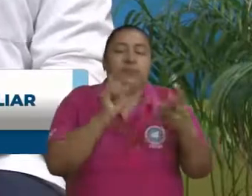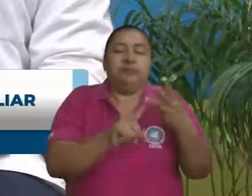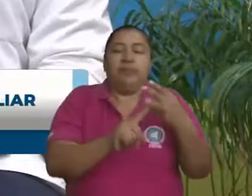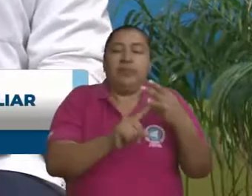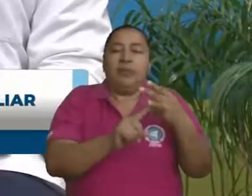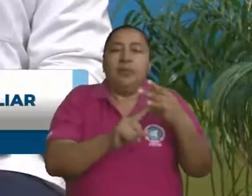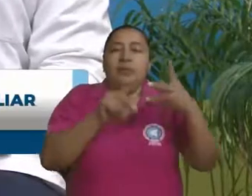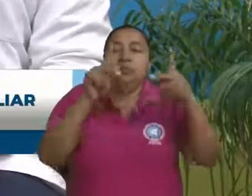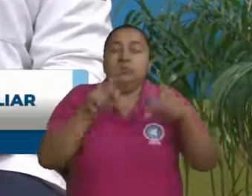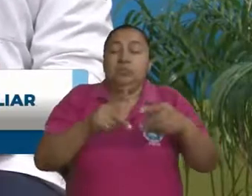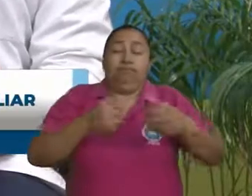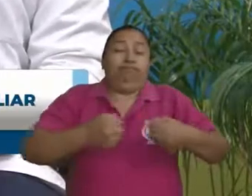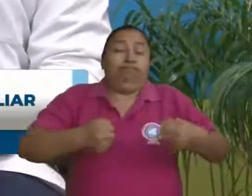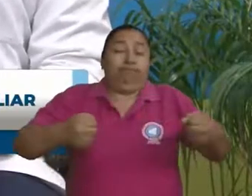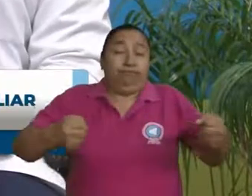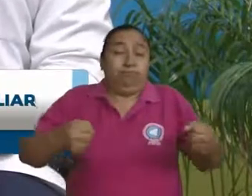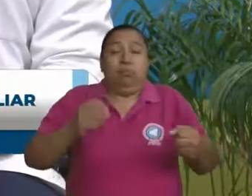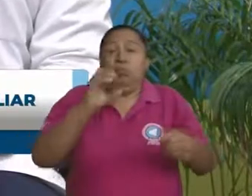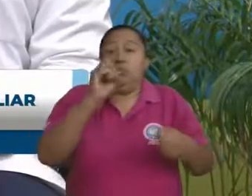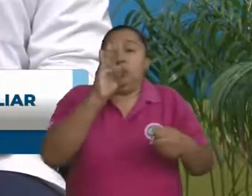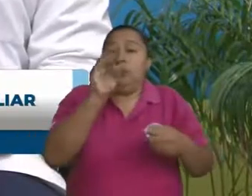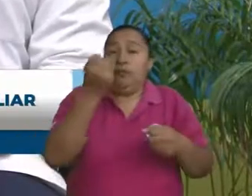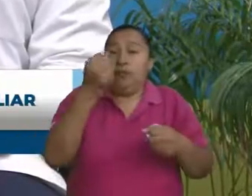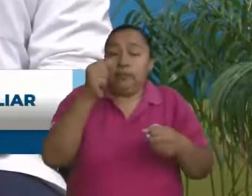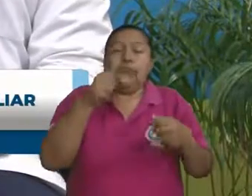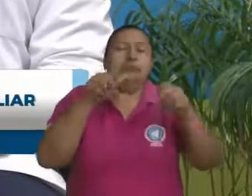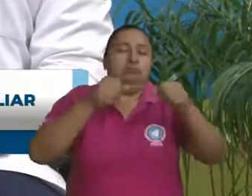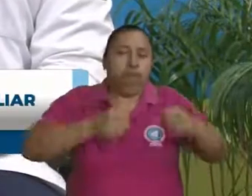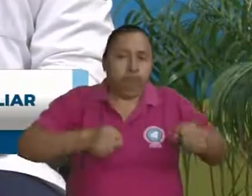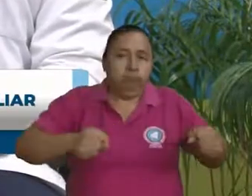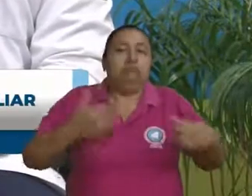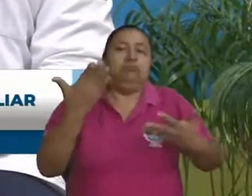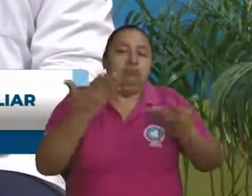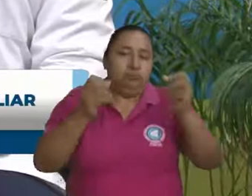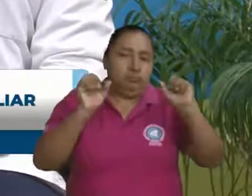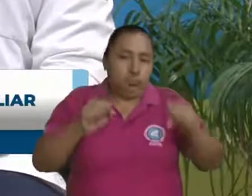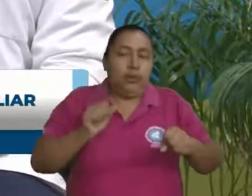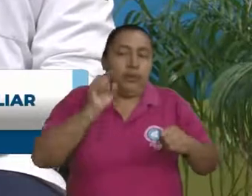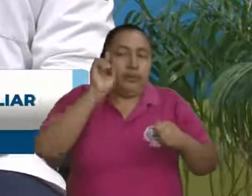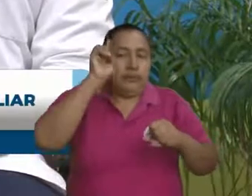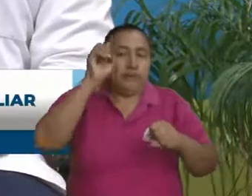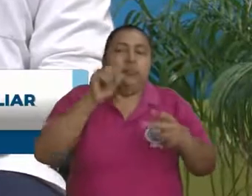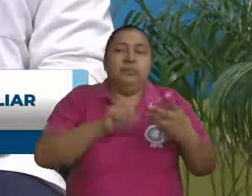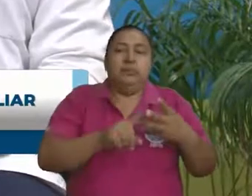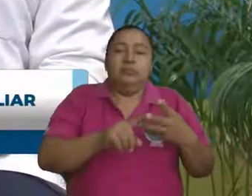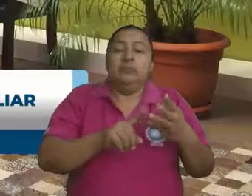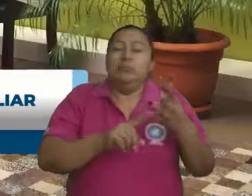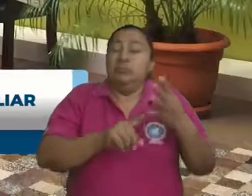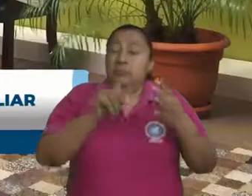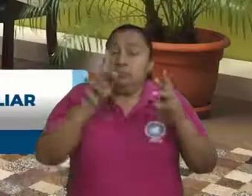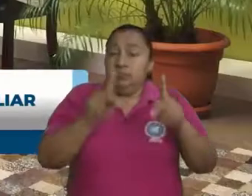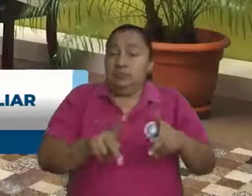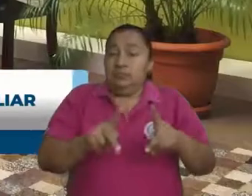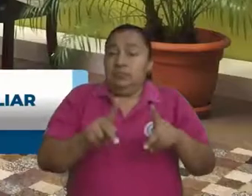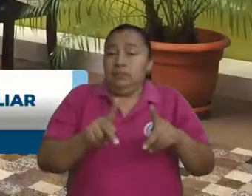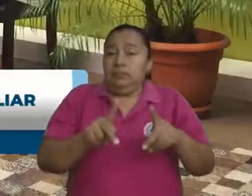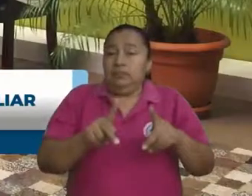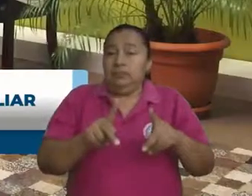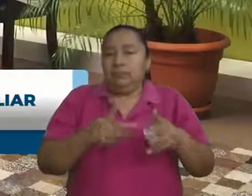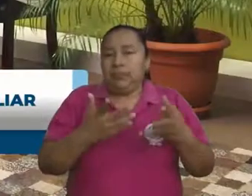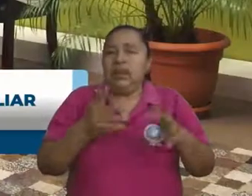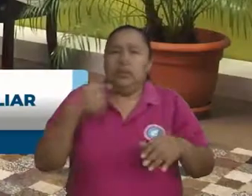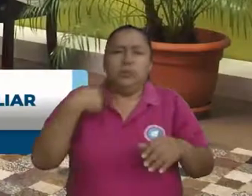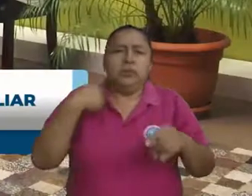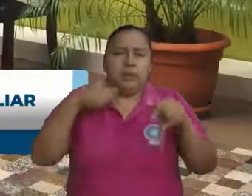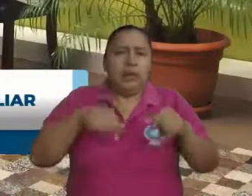Las personas con sobrepeso u obesas tienen mayor probabilidad de desarrollar colelitiasis. Aquellas personas... Esto que es muy